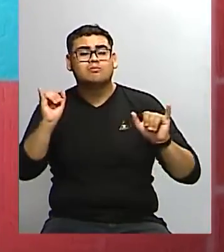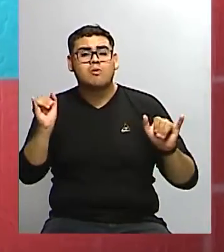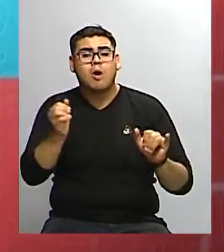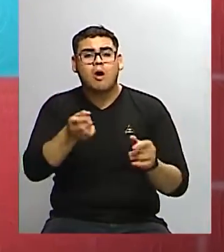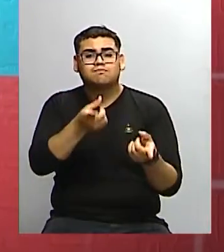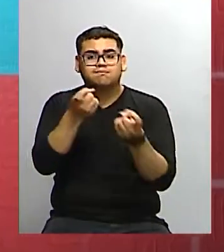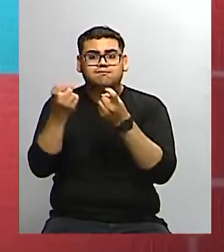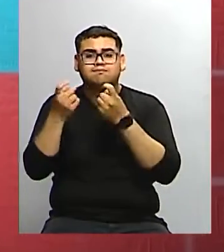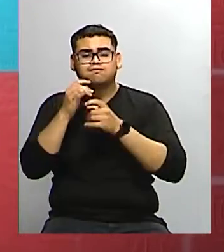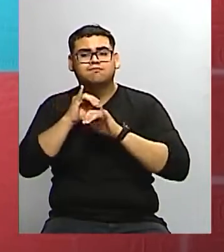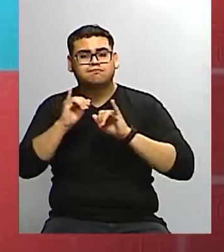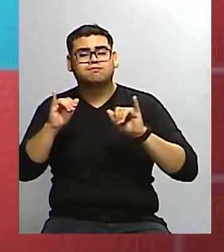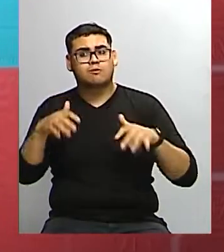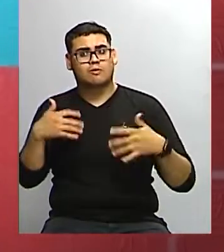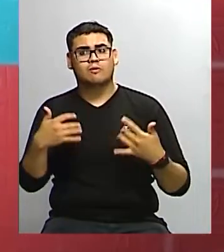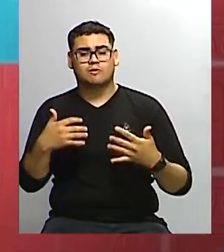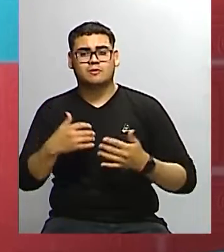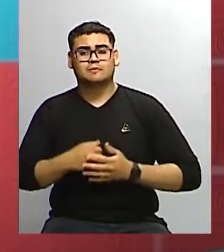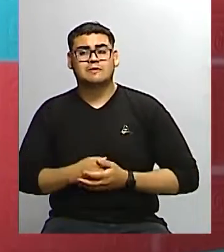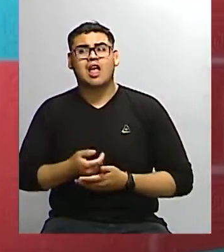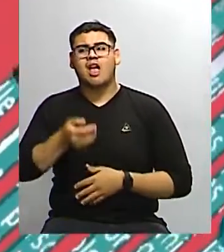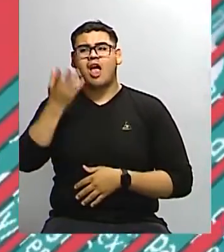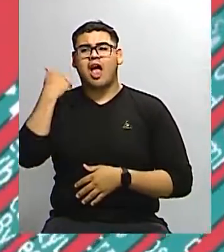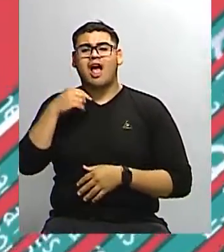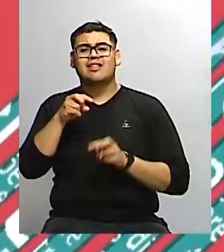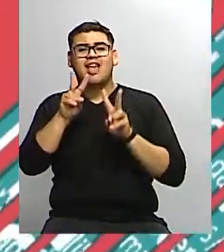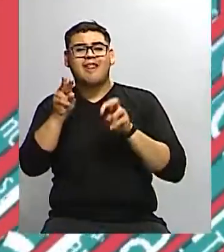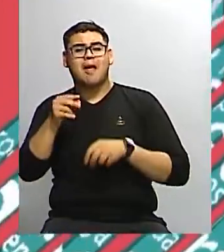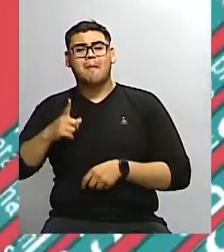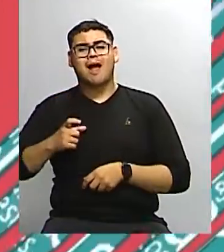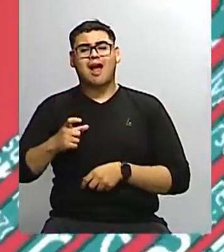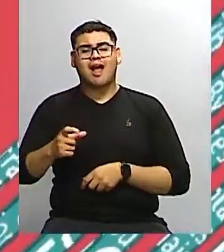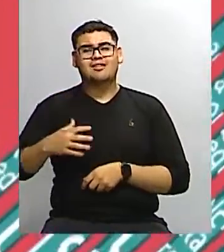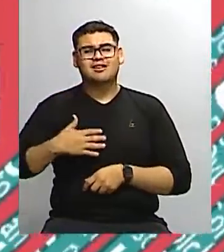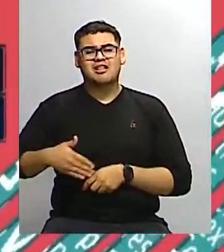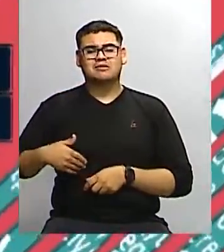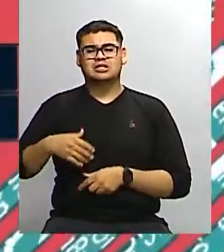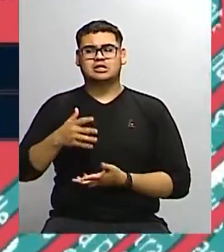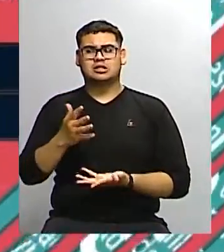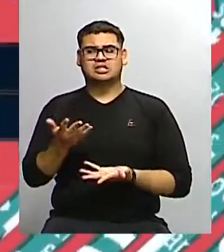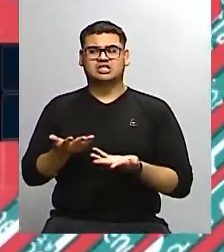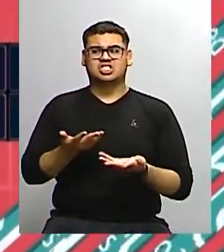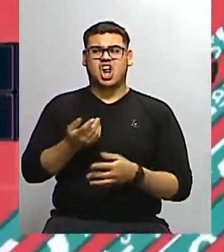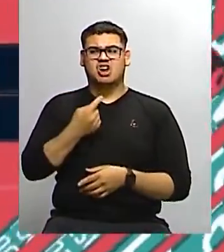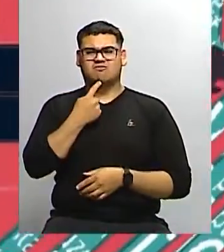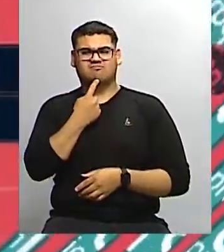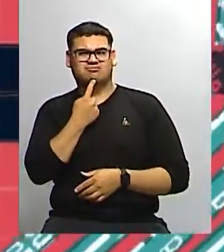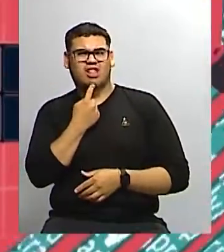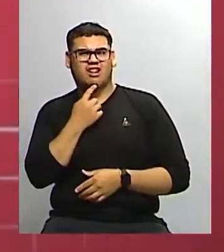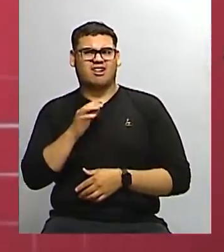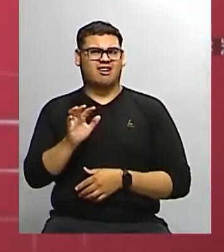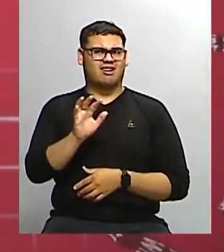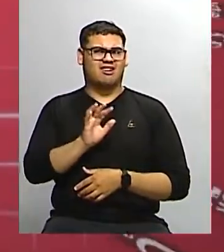viste, antes era casi un tabú hablar del tema. Sí. Incluso viste, se